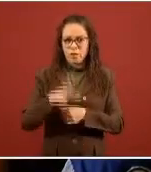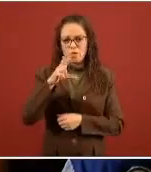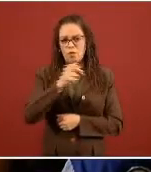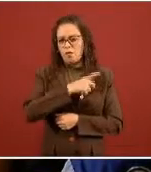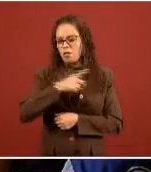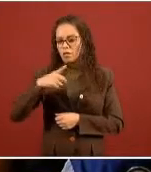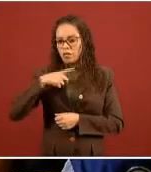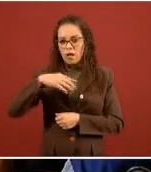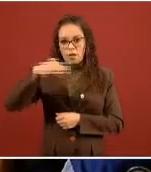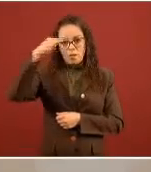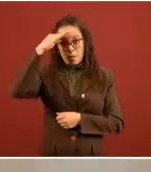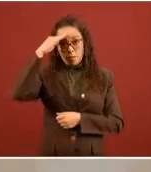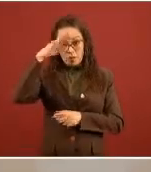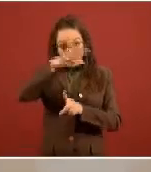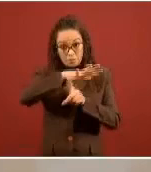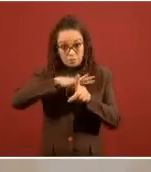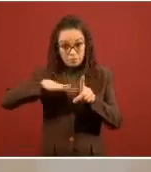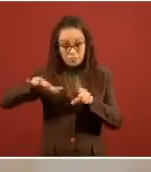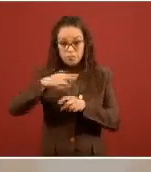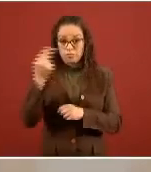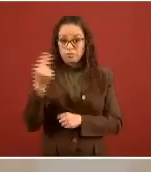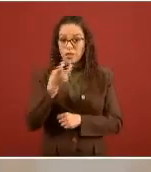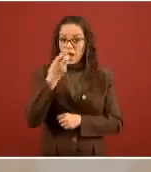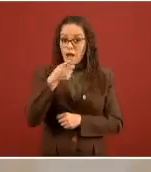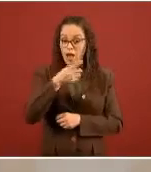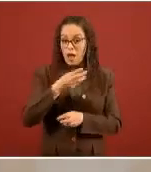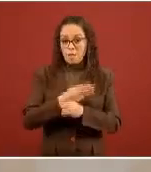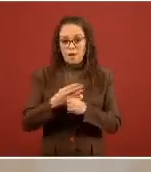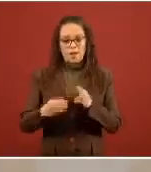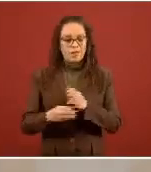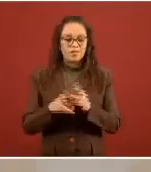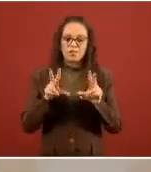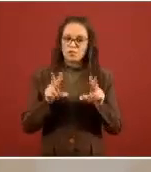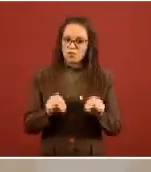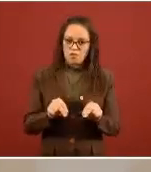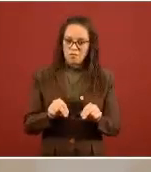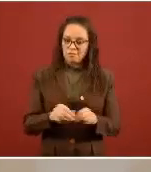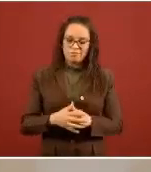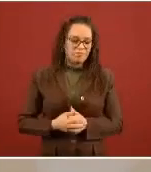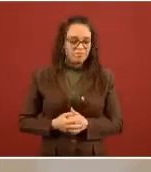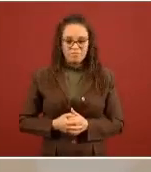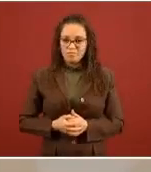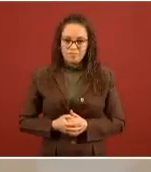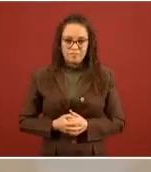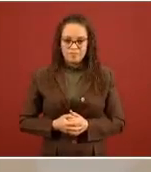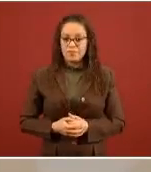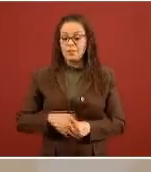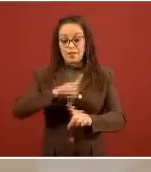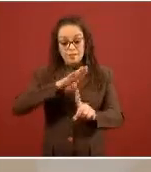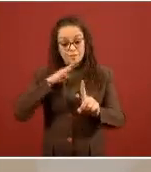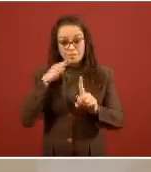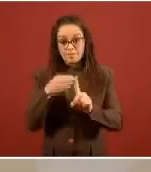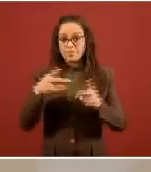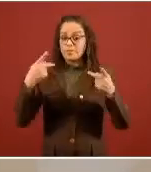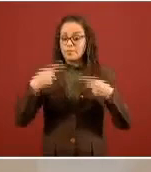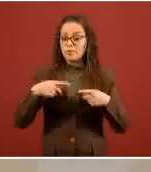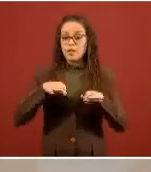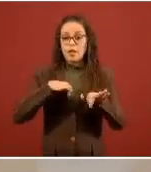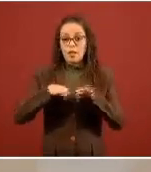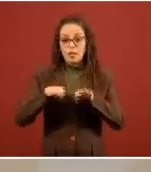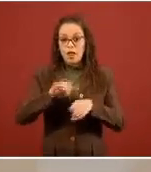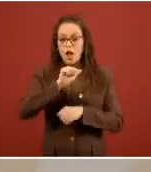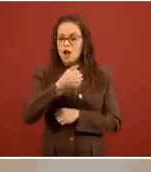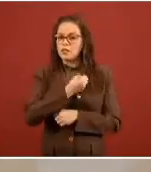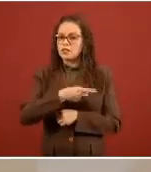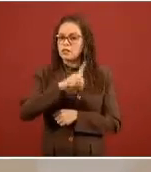se necesiten este tipo de equipos. Específicamente dentro del personal de salud hay quien necesita utilizar